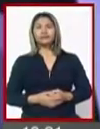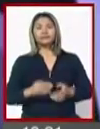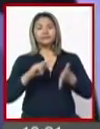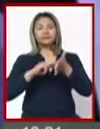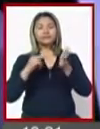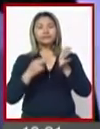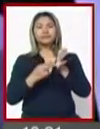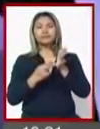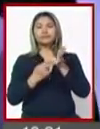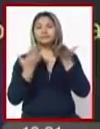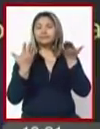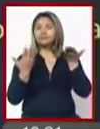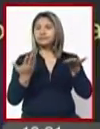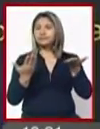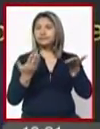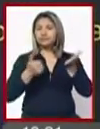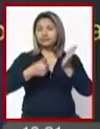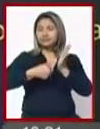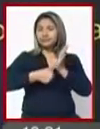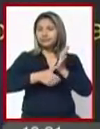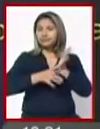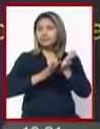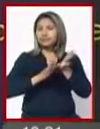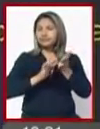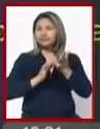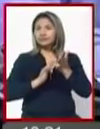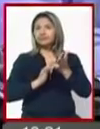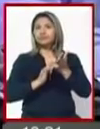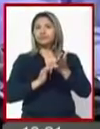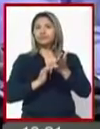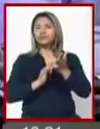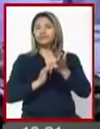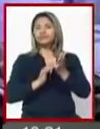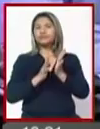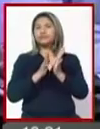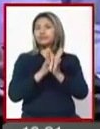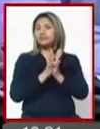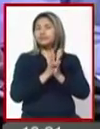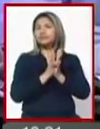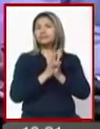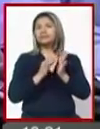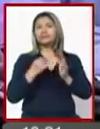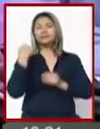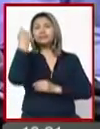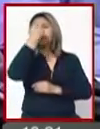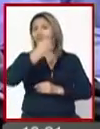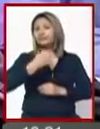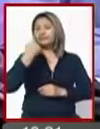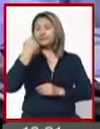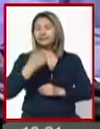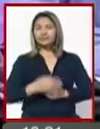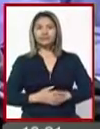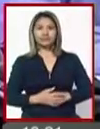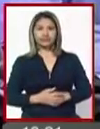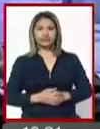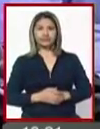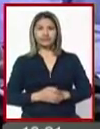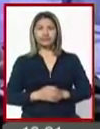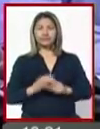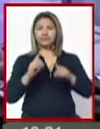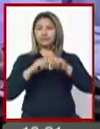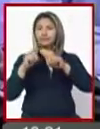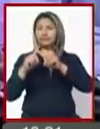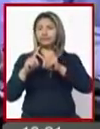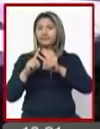Quiere decir que registra las huellas dactilares, la huella palmar, los rostros, las